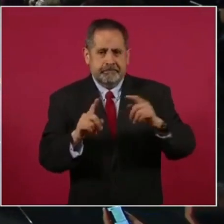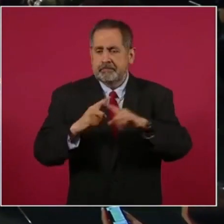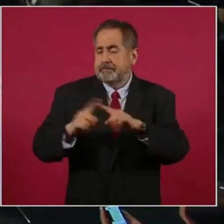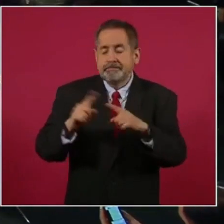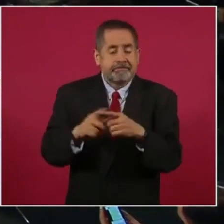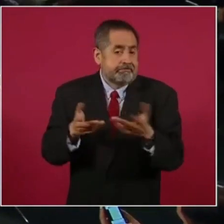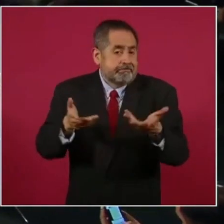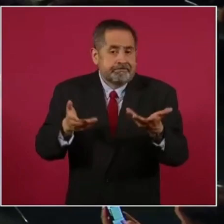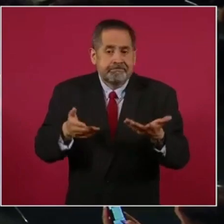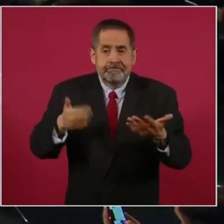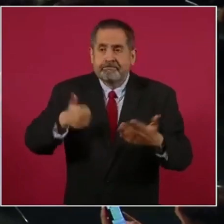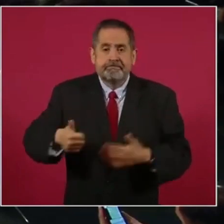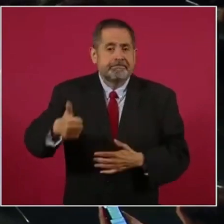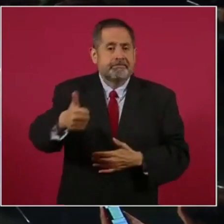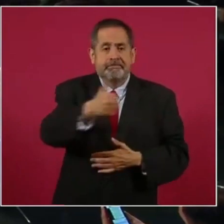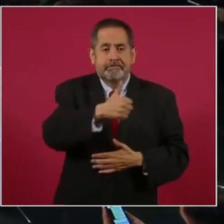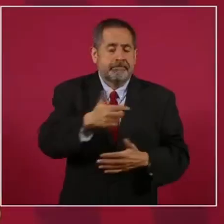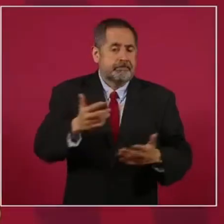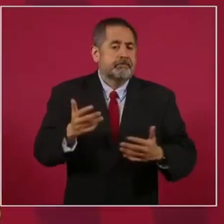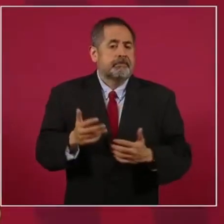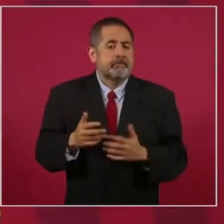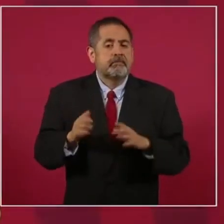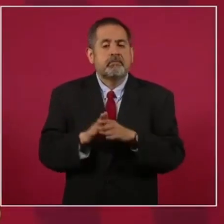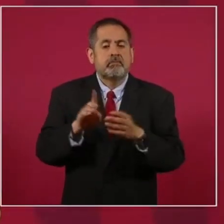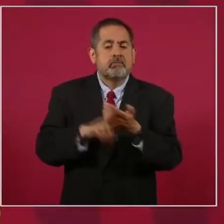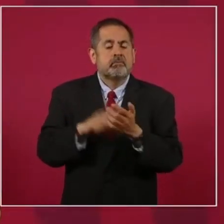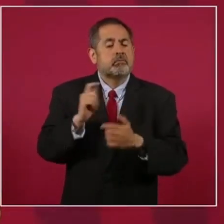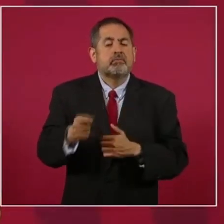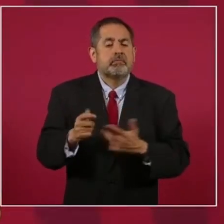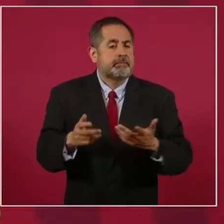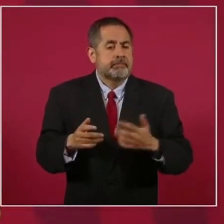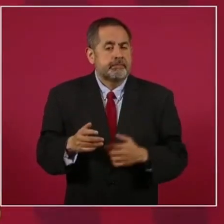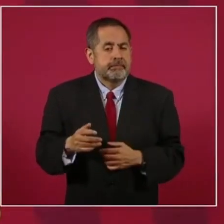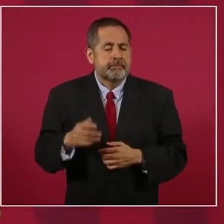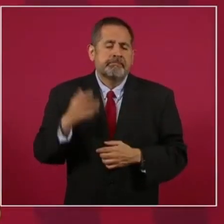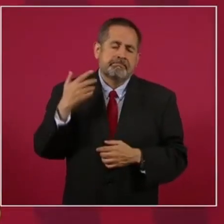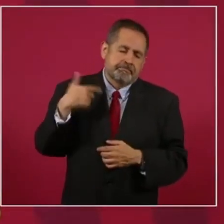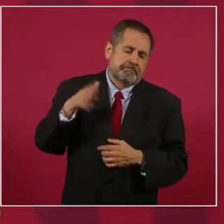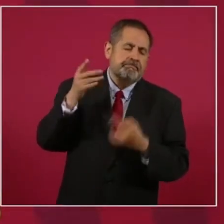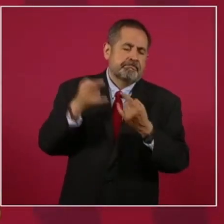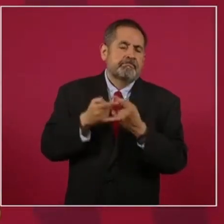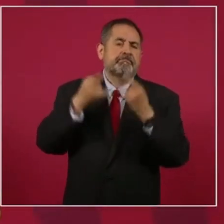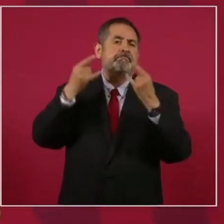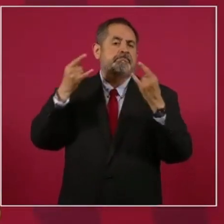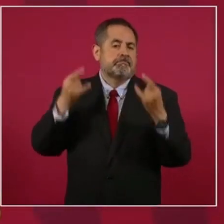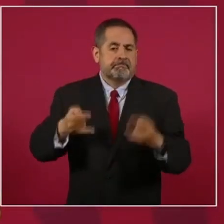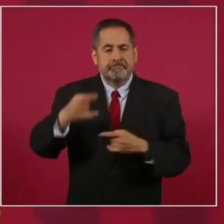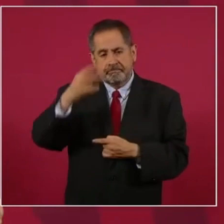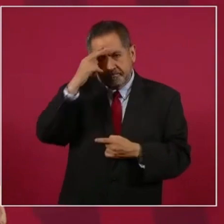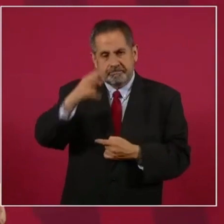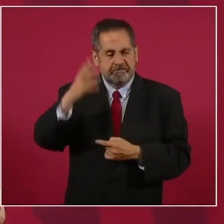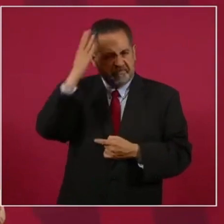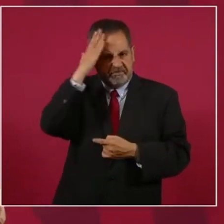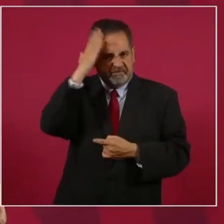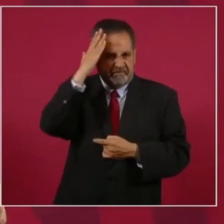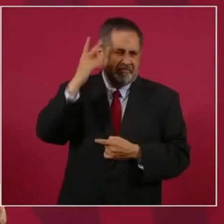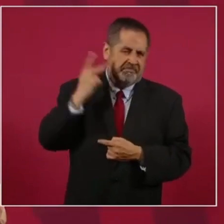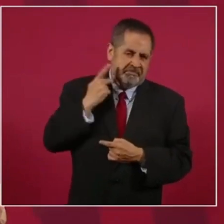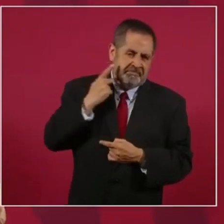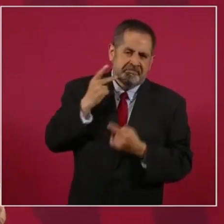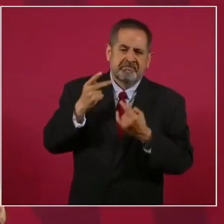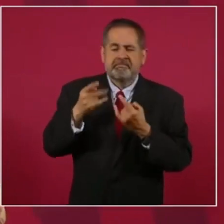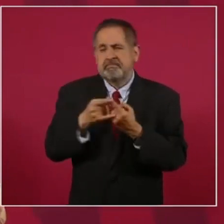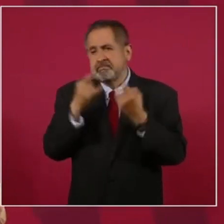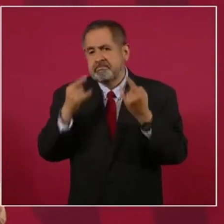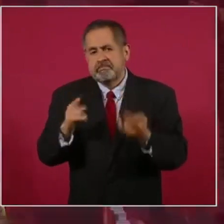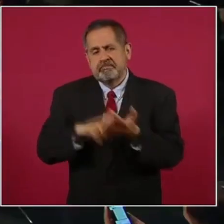de lo que han sido los dirigentes políticos en la historia